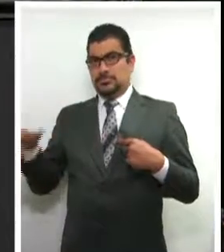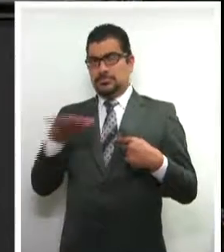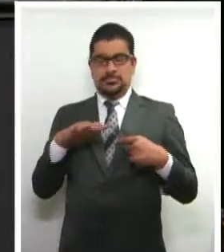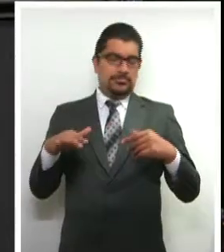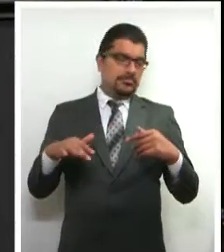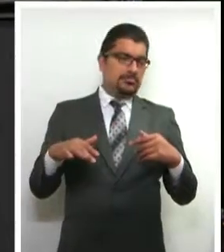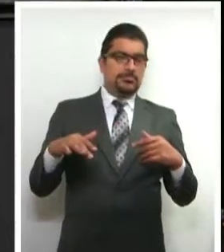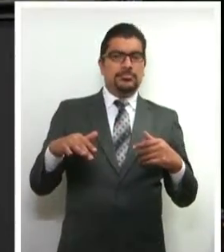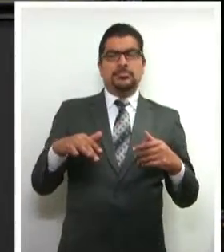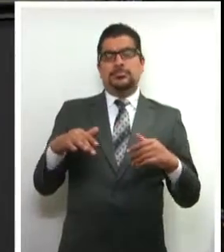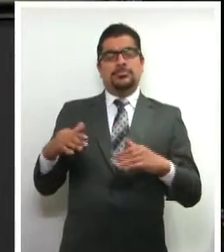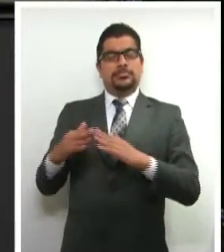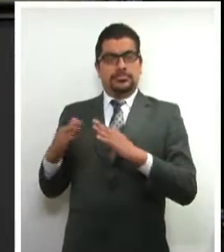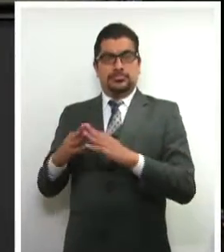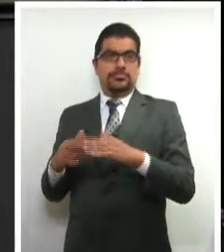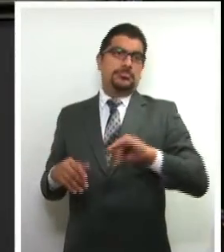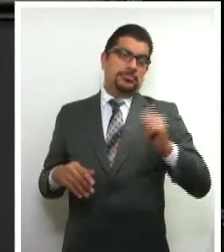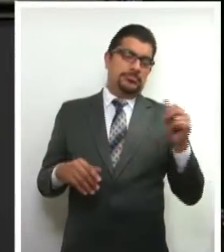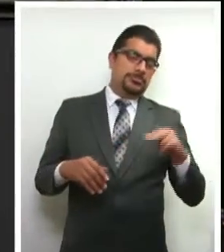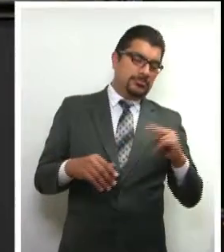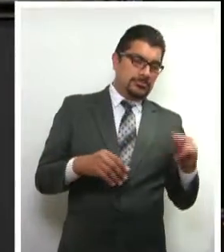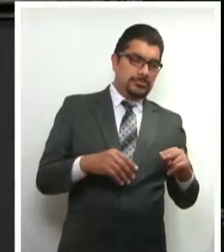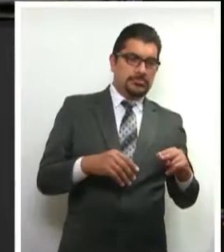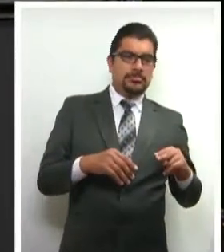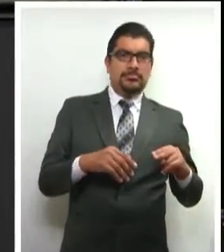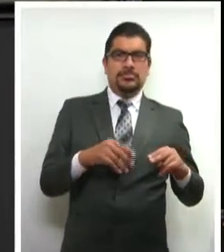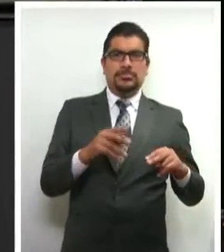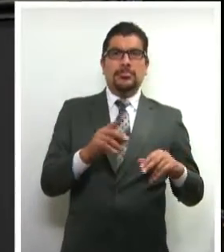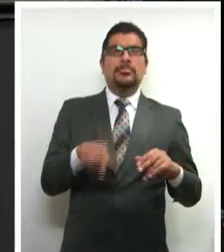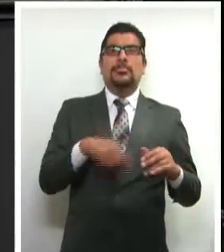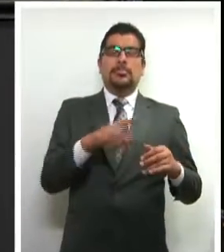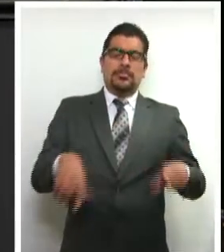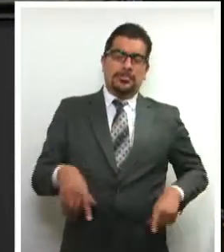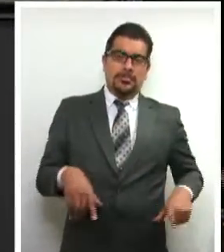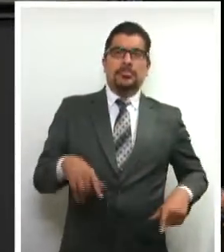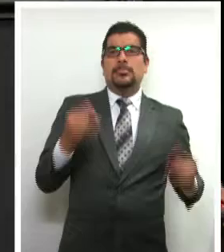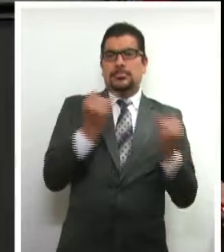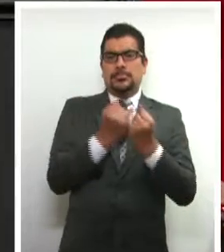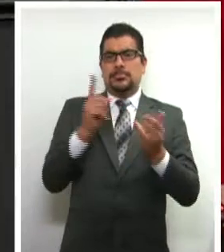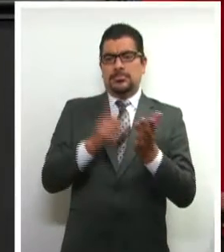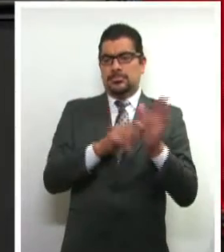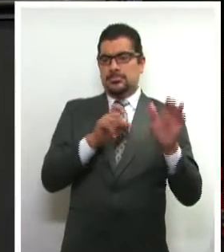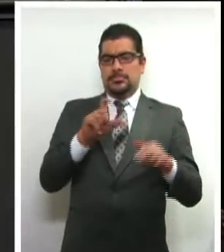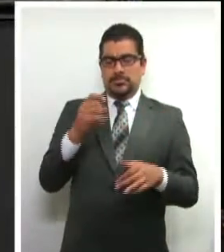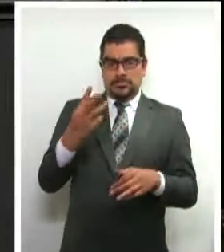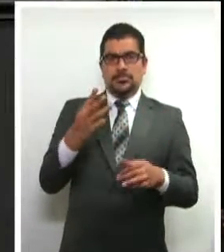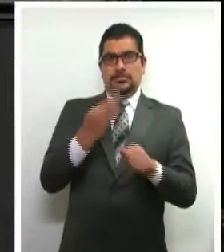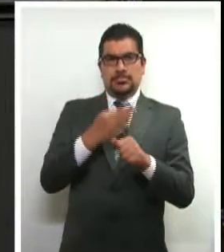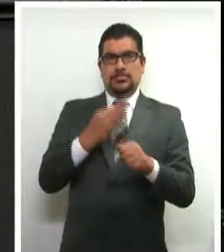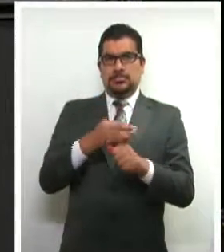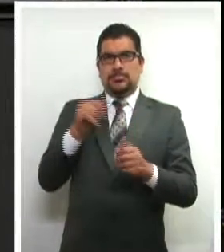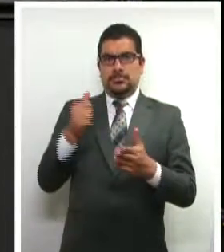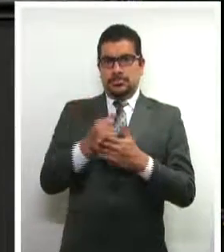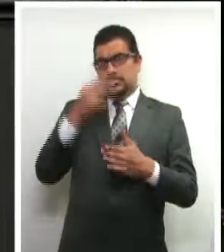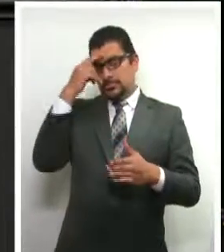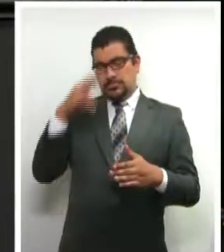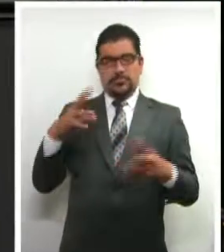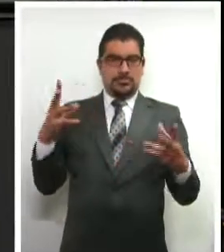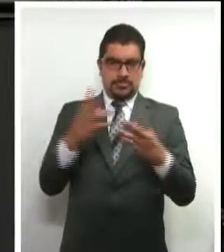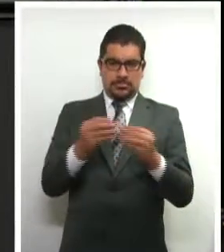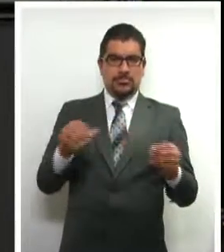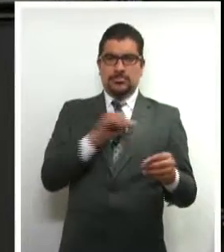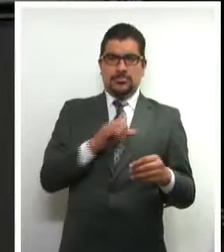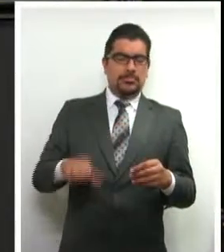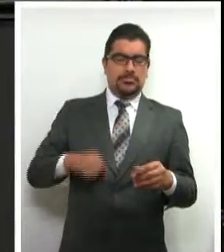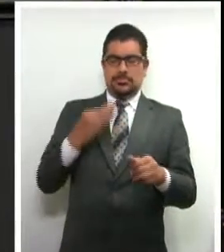y otros niveles de gobierno. El año de 1903 formalizó la desaparición del Ayuntamiento de México como instancia de gobierno y